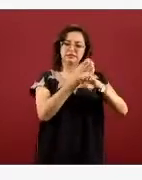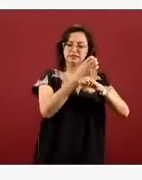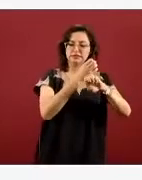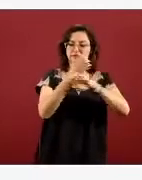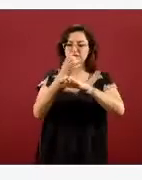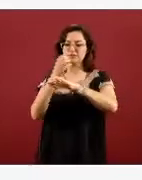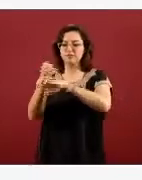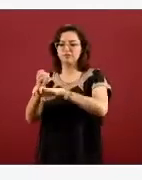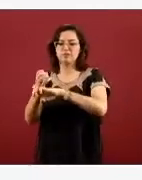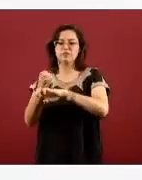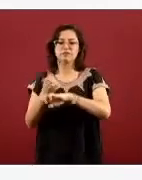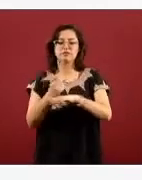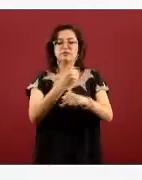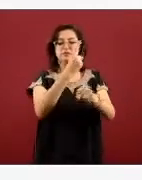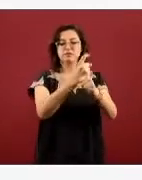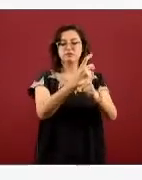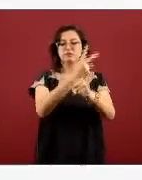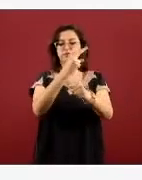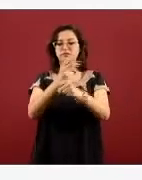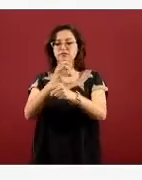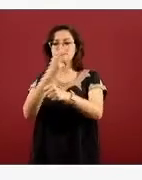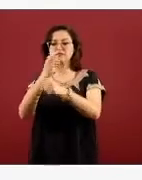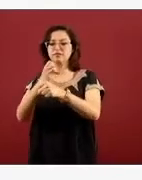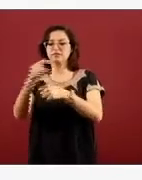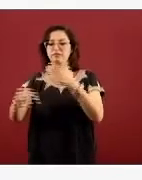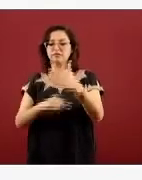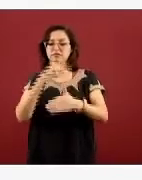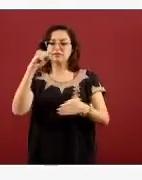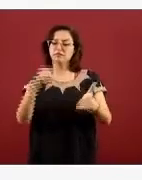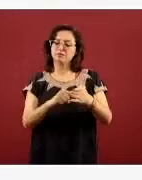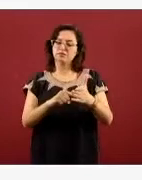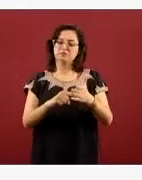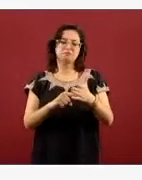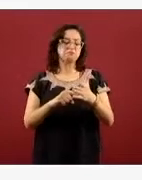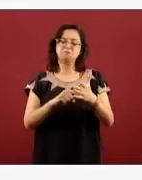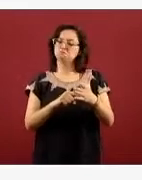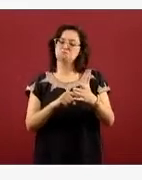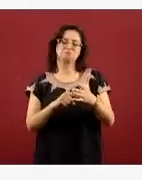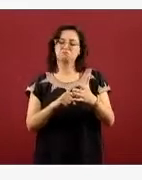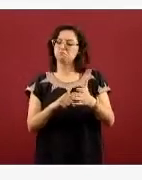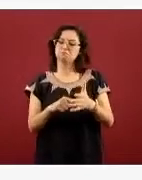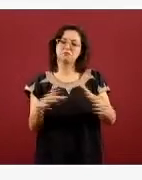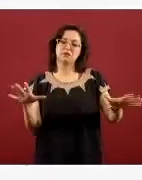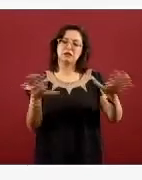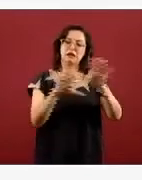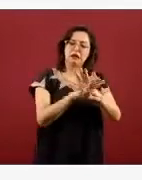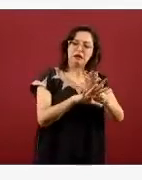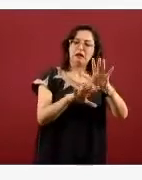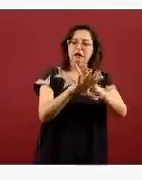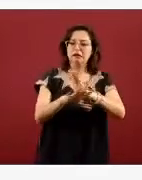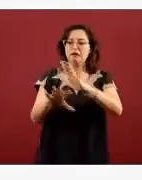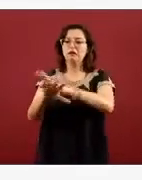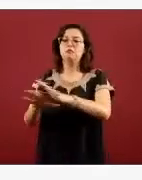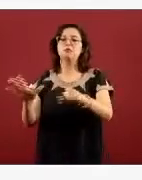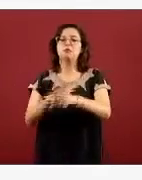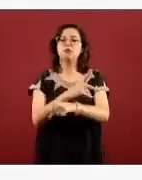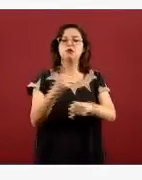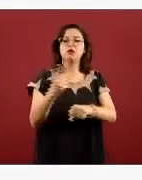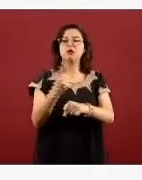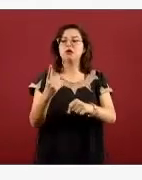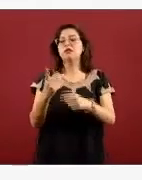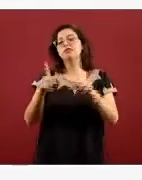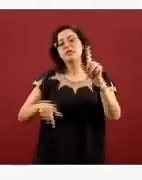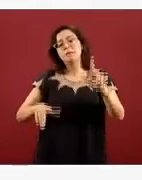encontraban a la cabeza por distribución de carga de enfermedad ahora no necesariamente están en ese mismo orden, dado que en función de la